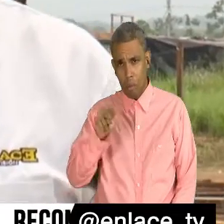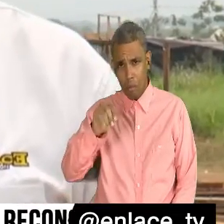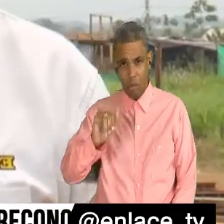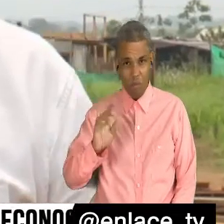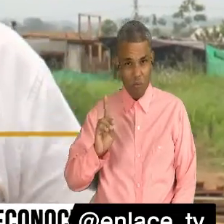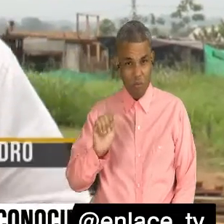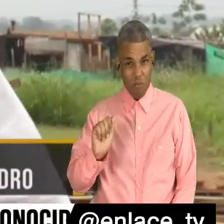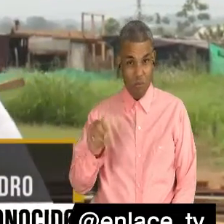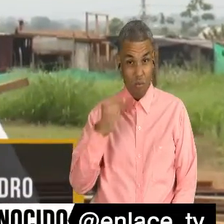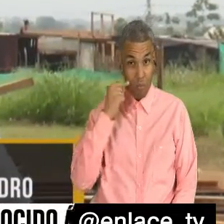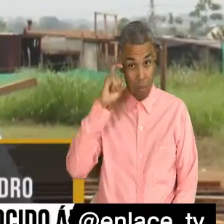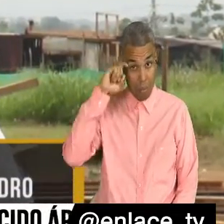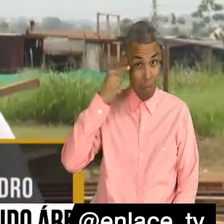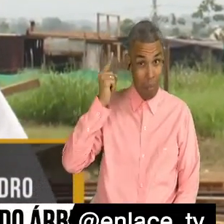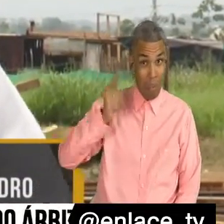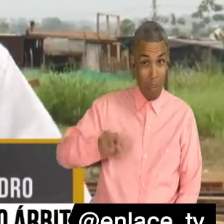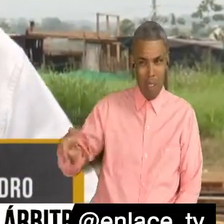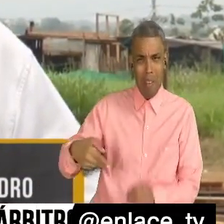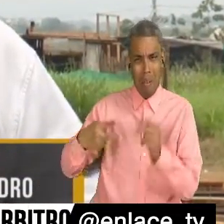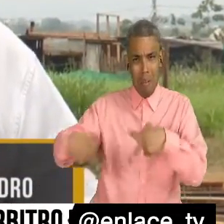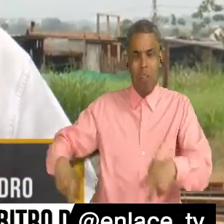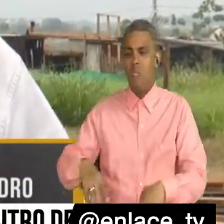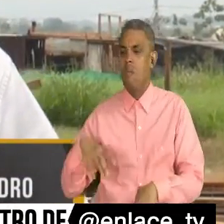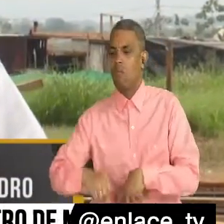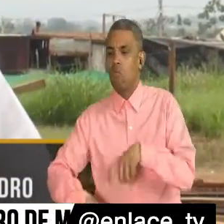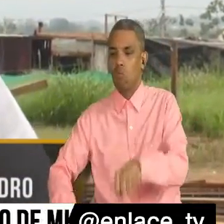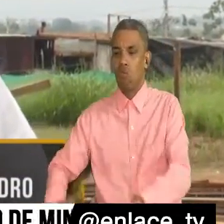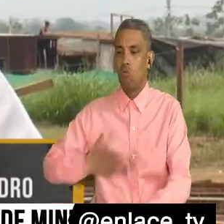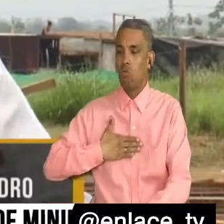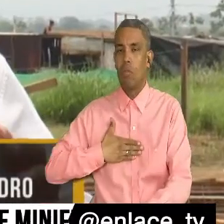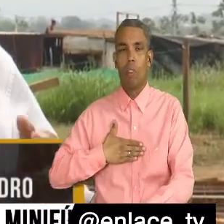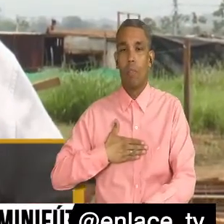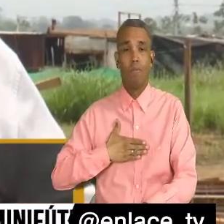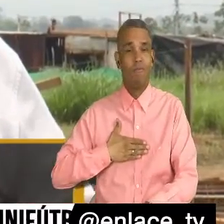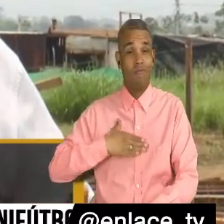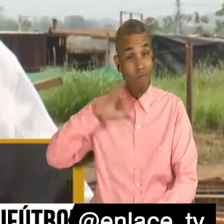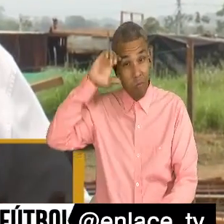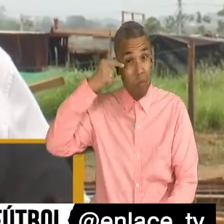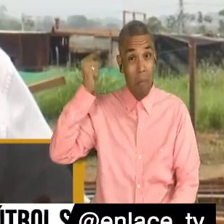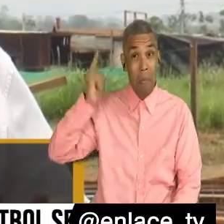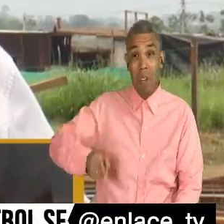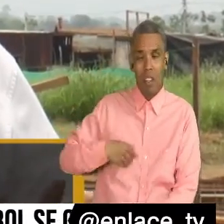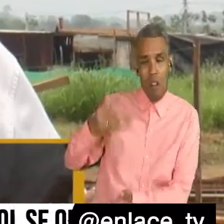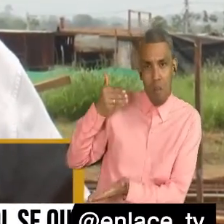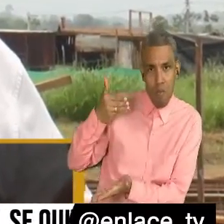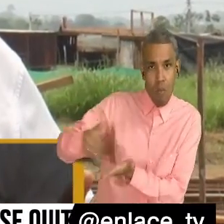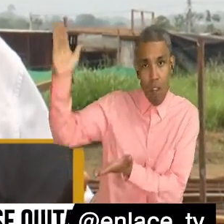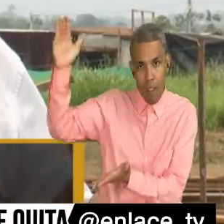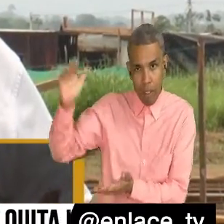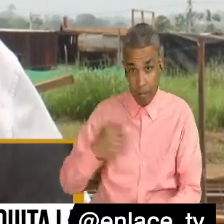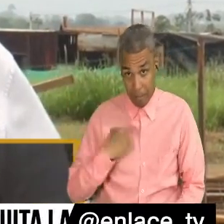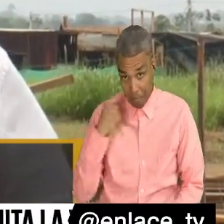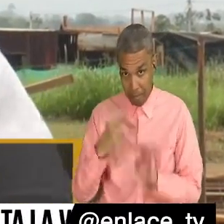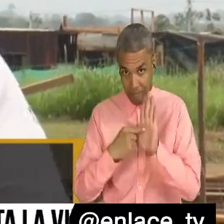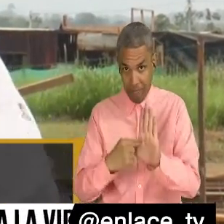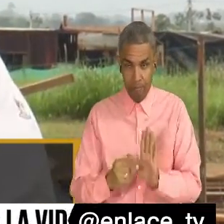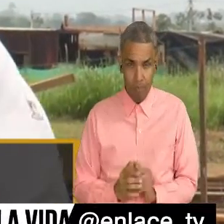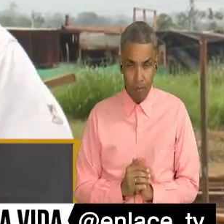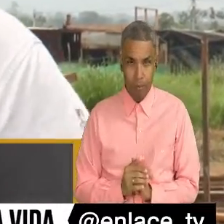Saludos de buenas tardes, compañeros en estudio, Samuel de la audiencia, Enlace Noticias. Desalojo que se da a esta hora en lo que se denomina Villa